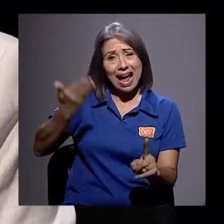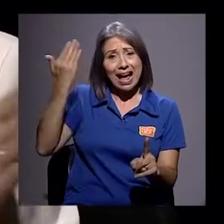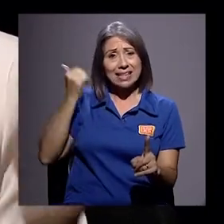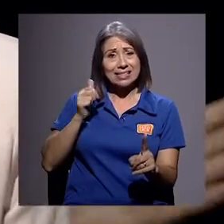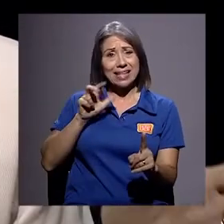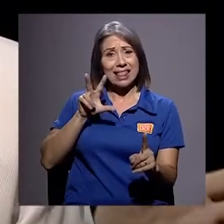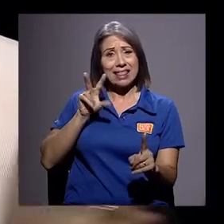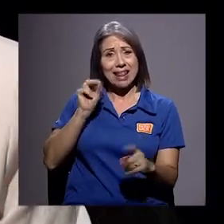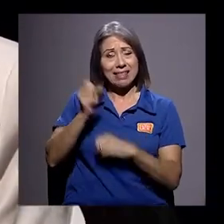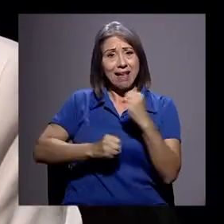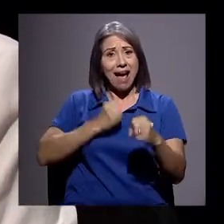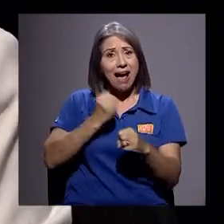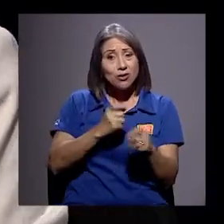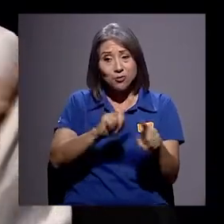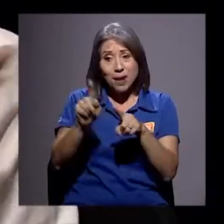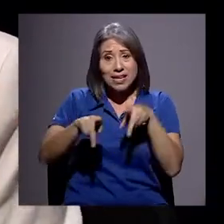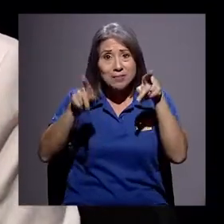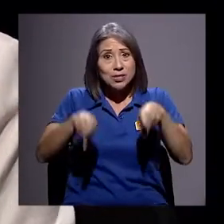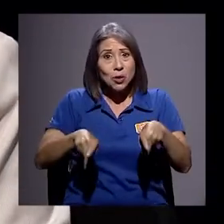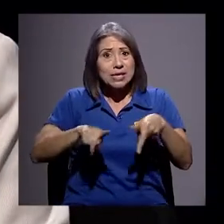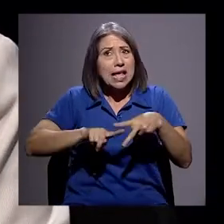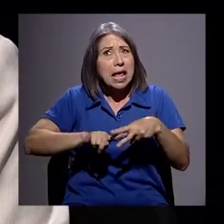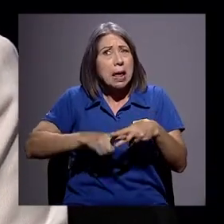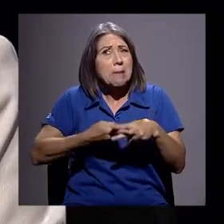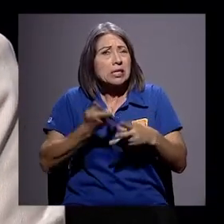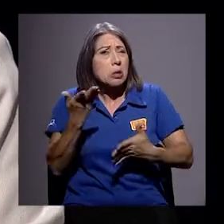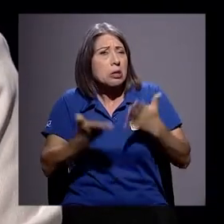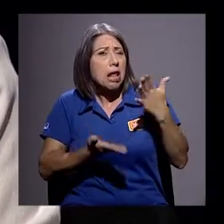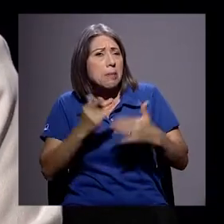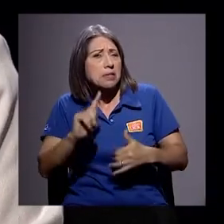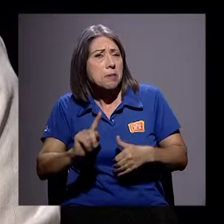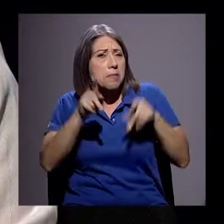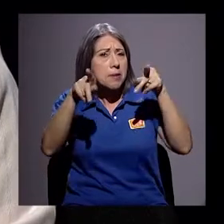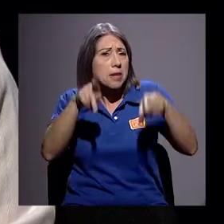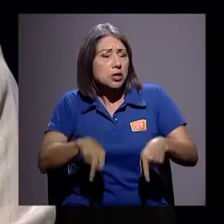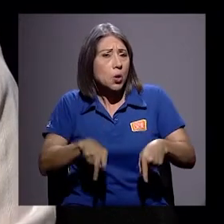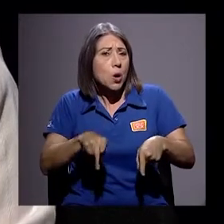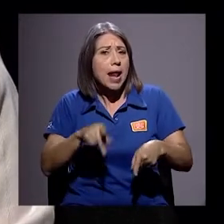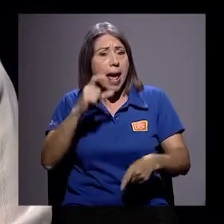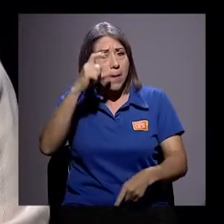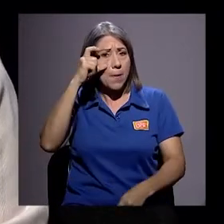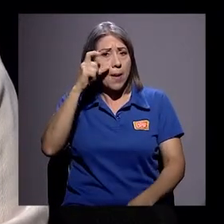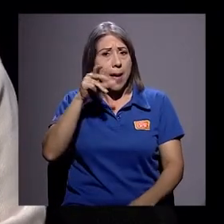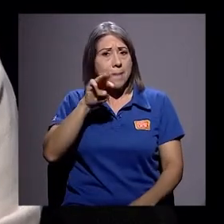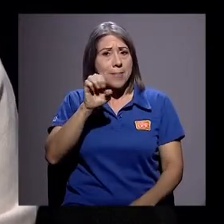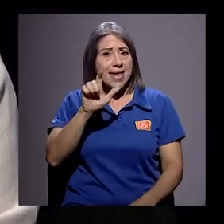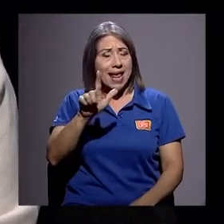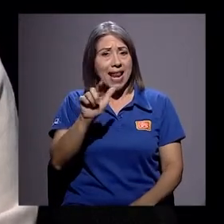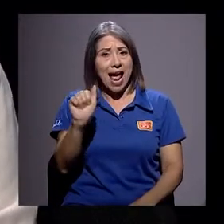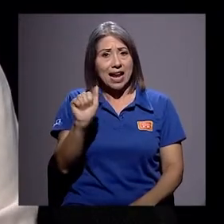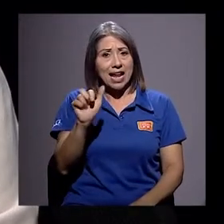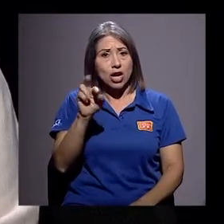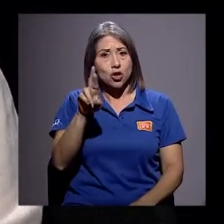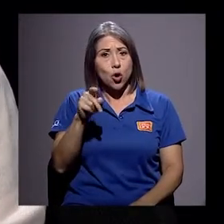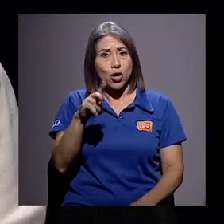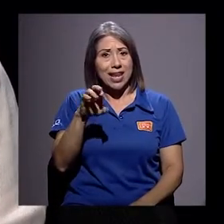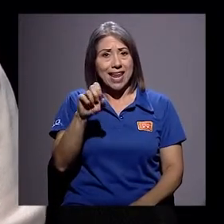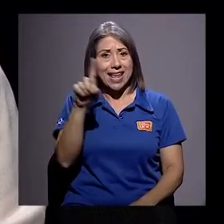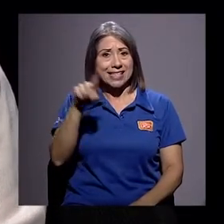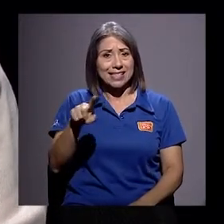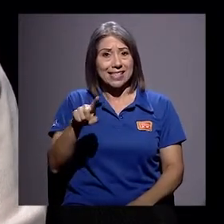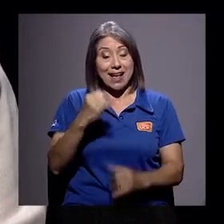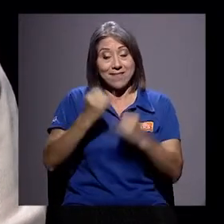personas empezó con esto si no me equivoco habrá sido el primero que lo planteó seriamente o miguel ángel rodríguez en los años a finales de los 80